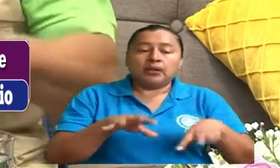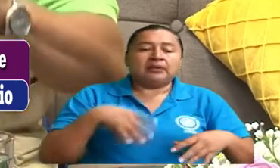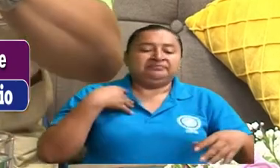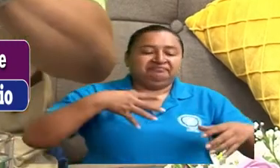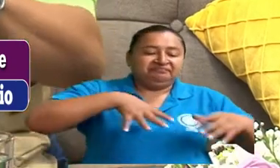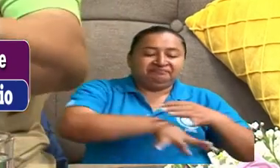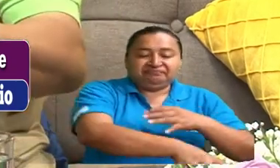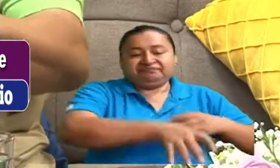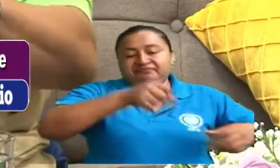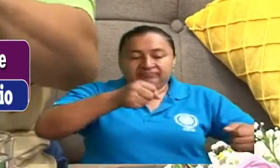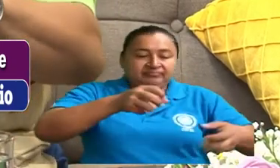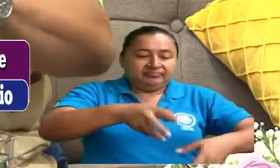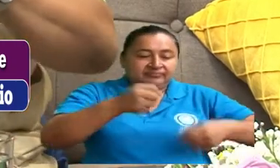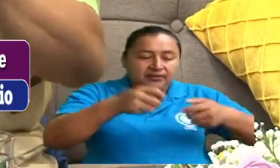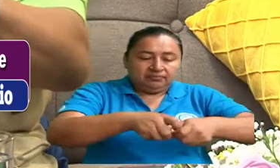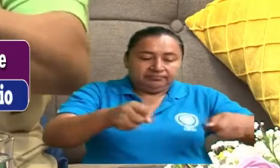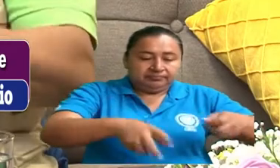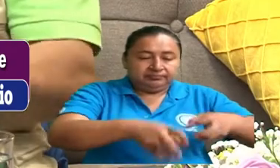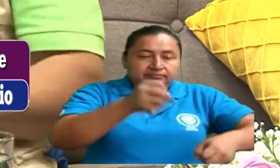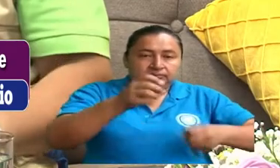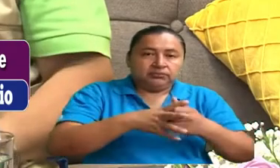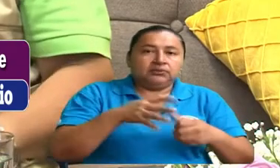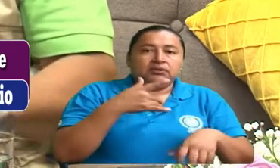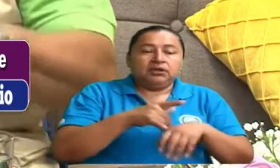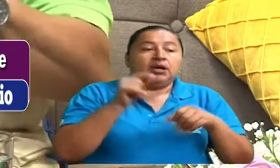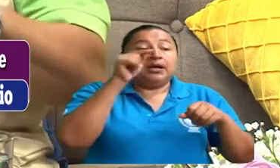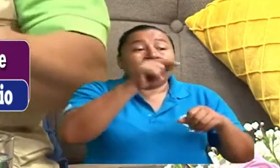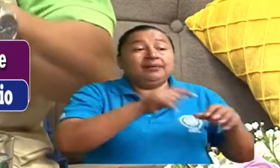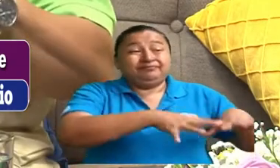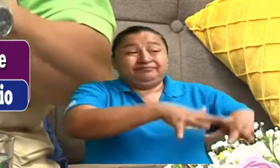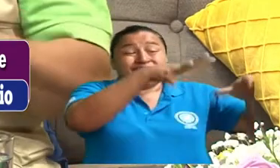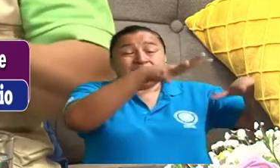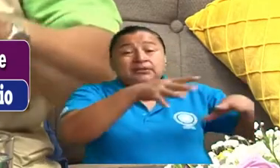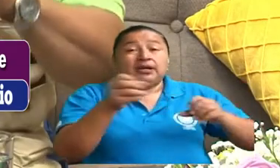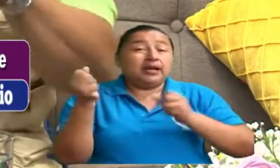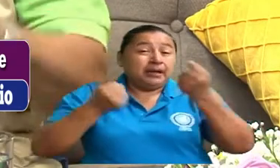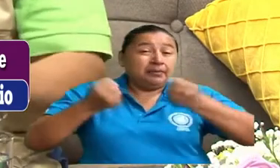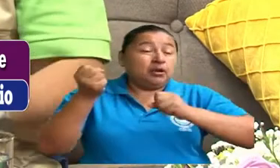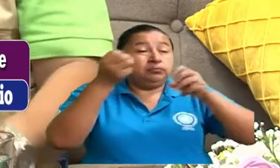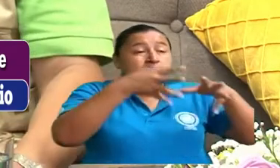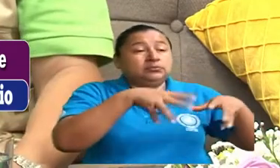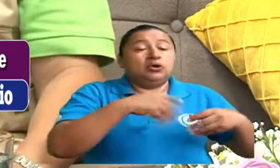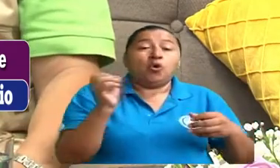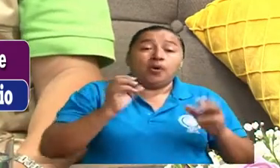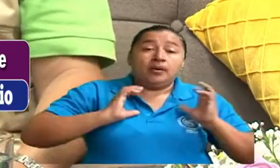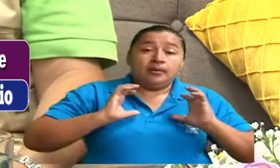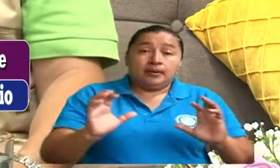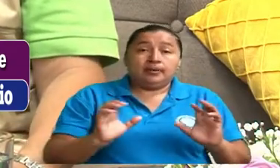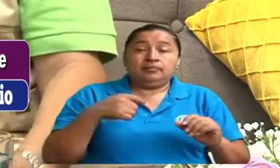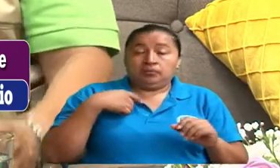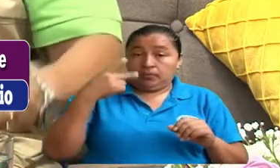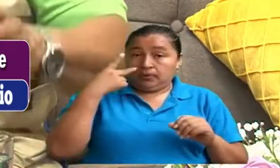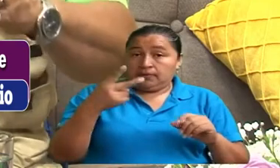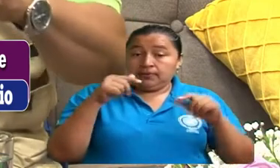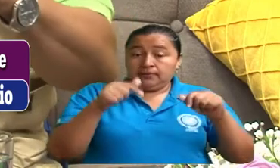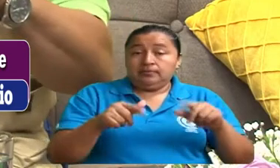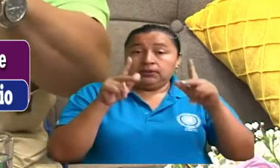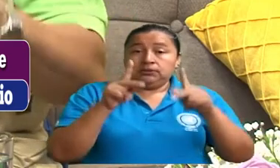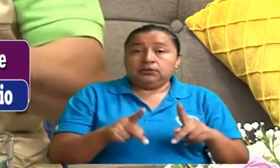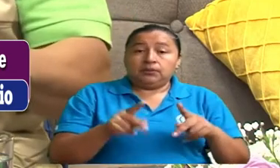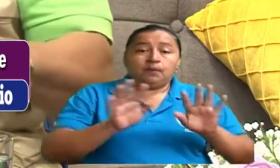Que recolectan la basura en los vertederos, que recolectan la basura en las calles. Vos vas a encontrar a